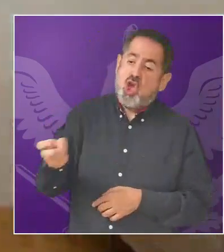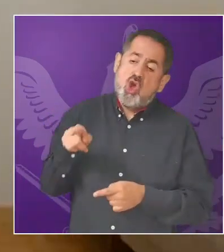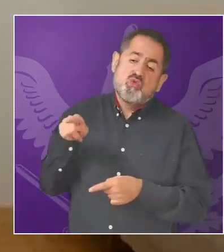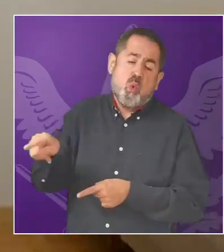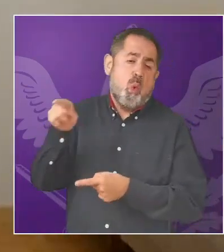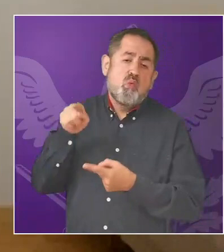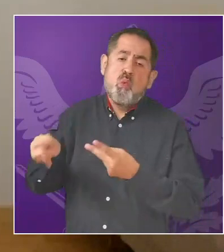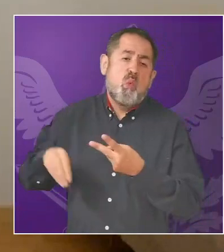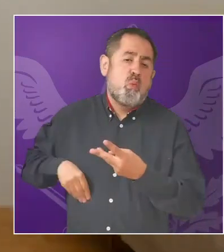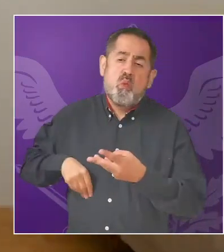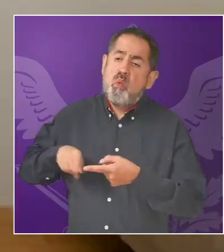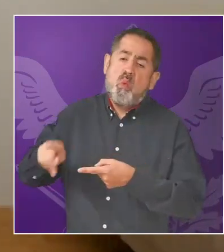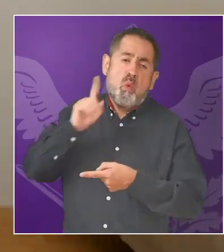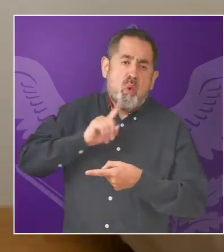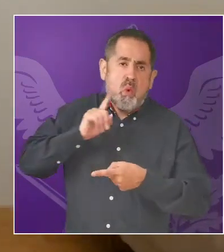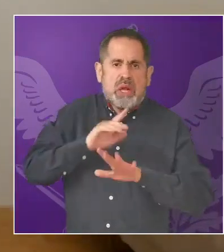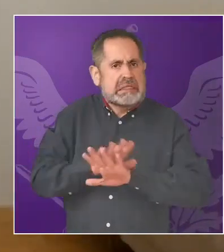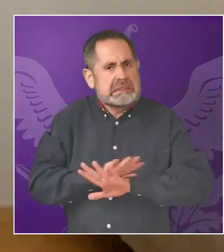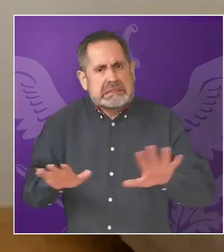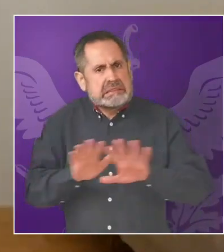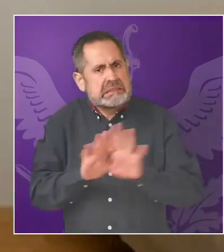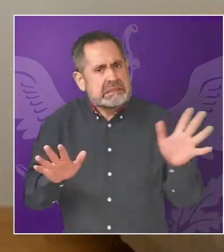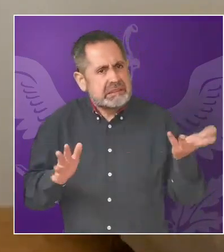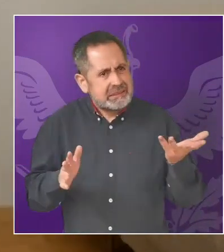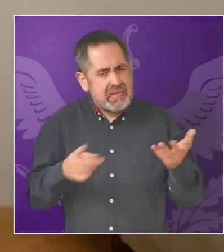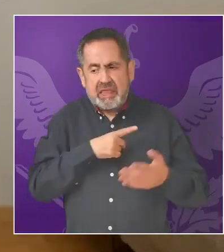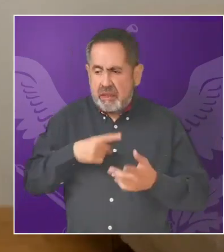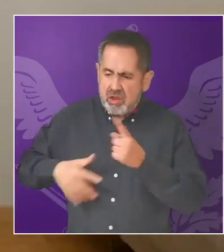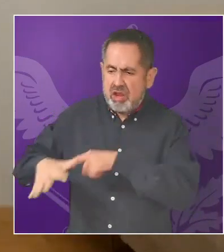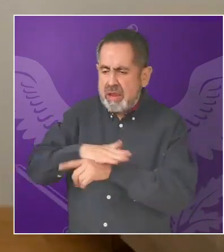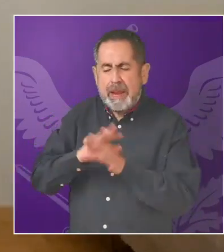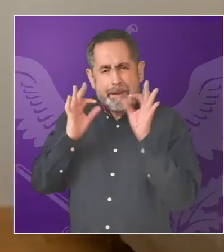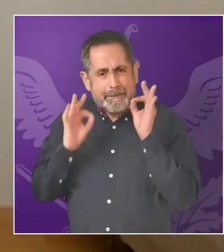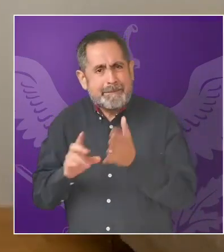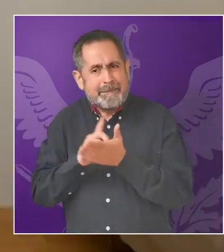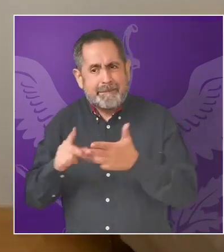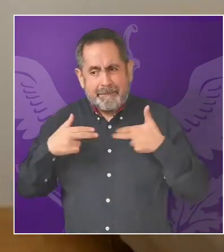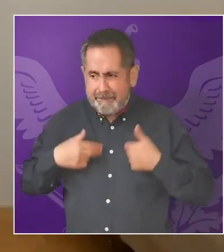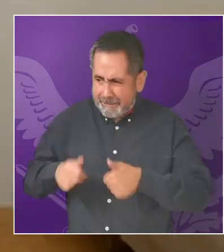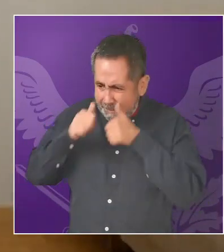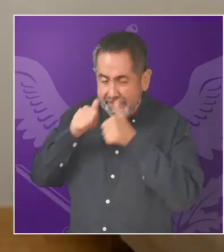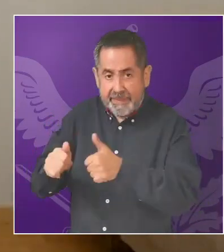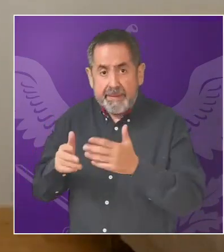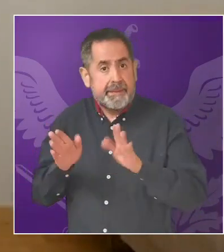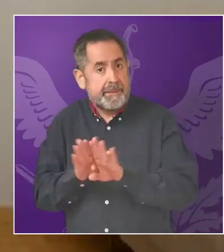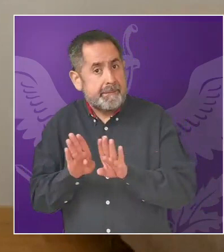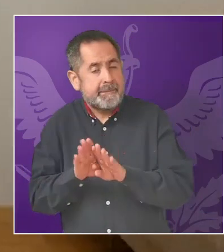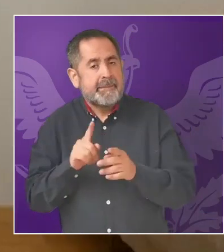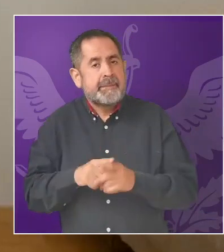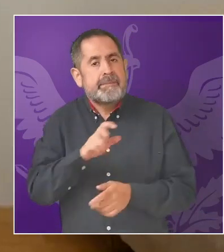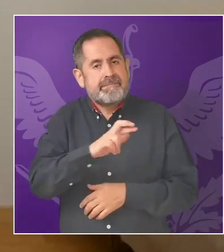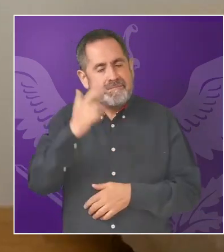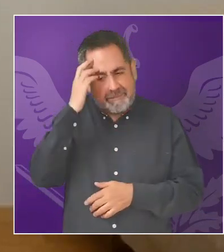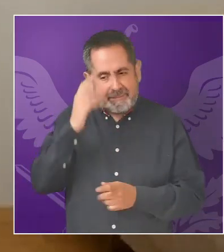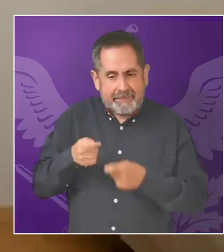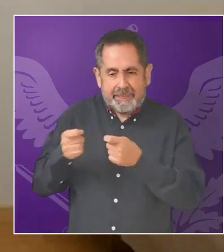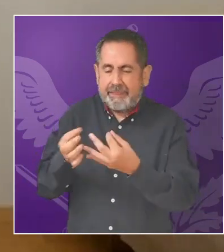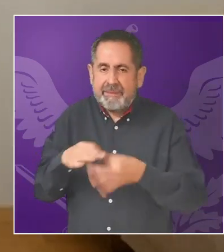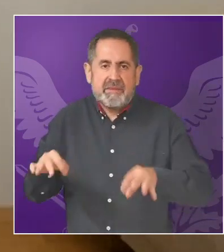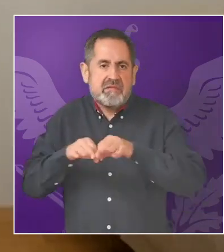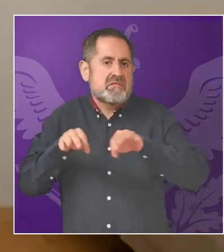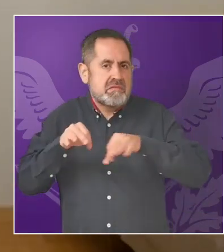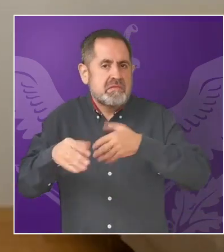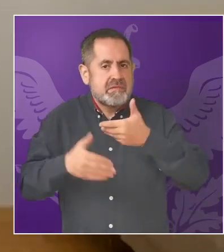señala, el discurso que acusa. Se tiene que crear un ambiente propicio para la defensa de los derechos humanos y eso